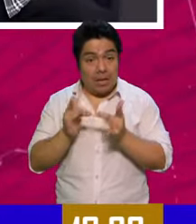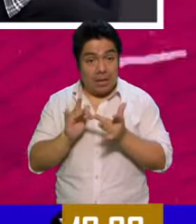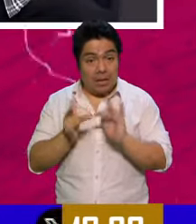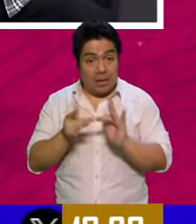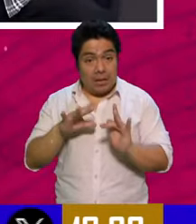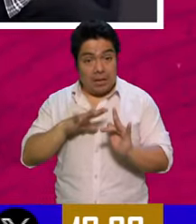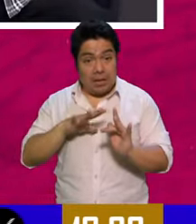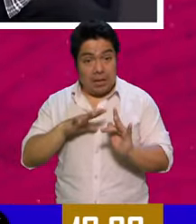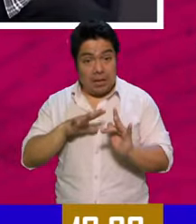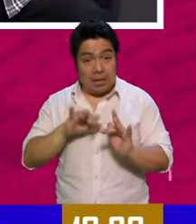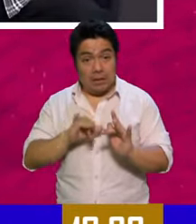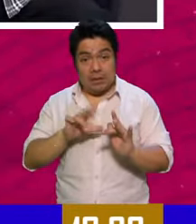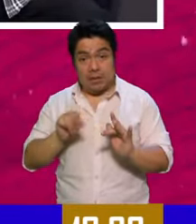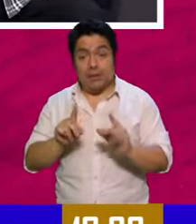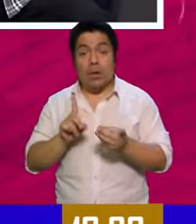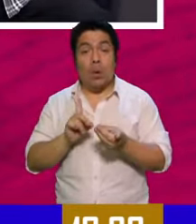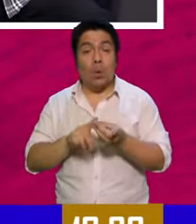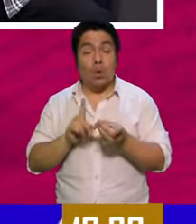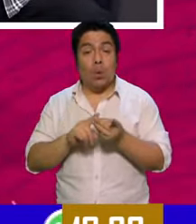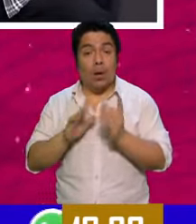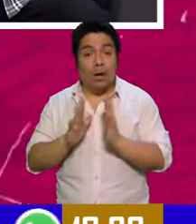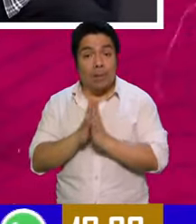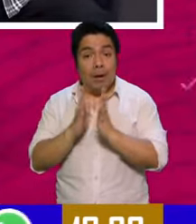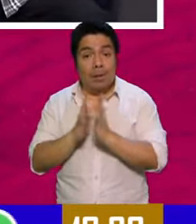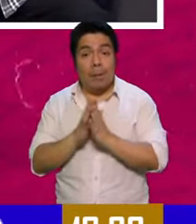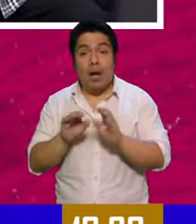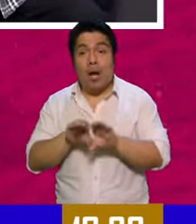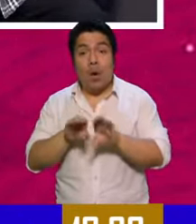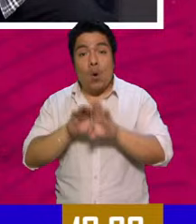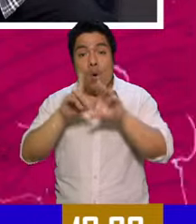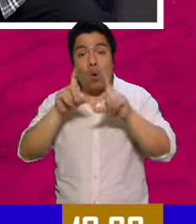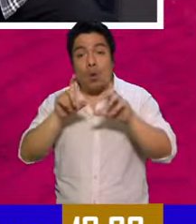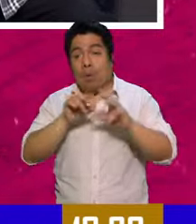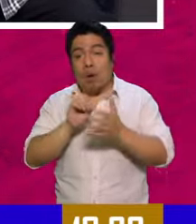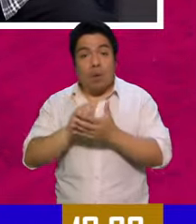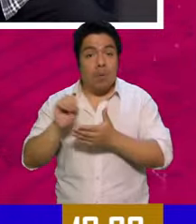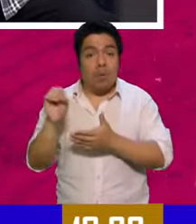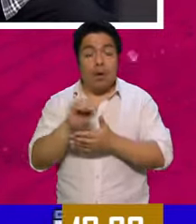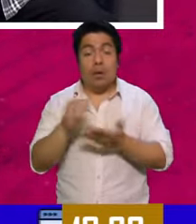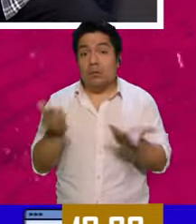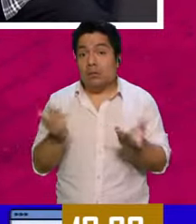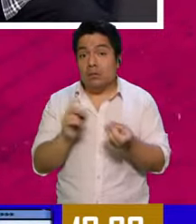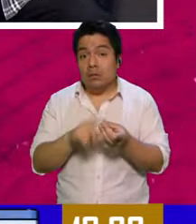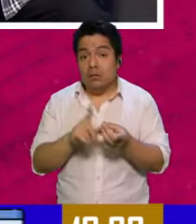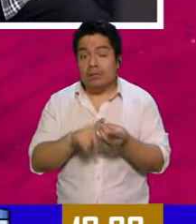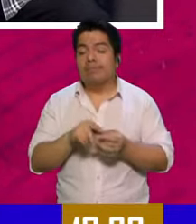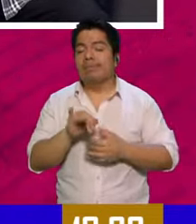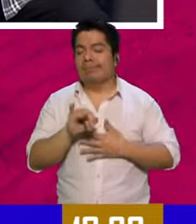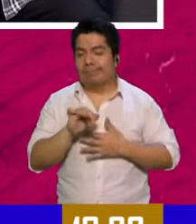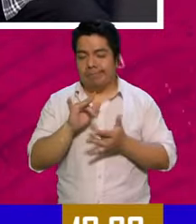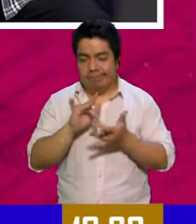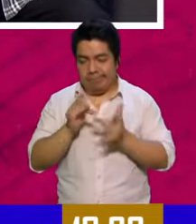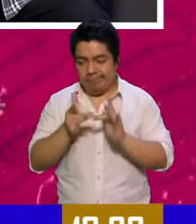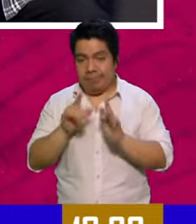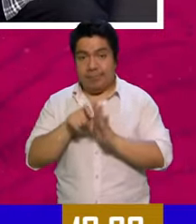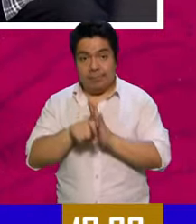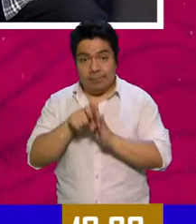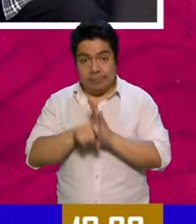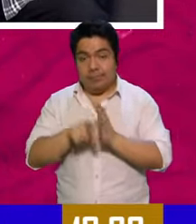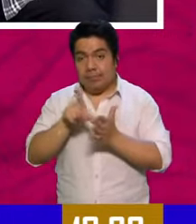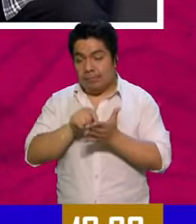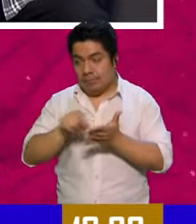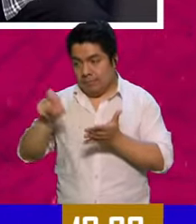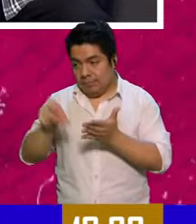todo esto, en donde participamos, en donde mandamos nuestra foto, poema, ensayo, lo que sea. Claro que sí, en todas las redes, Instagram,